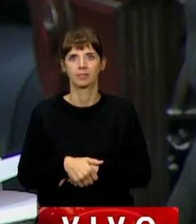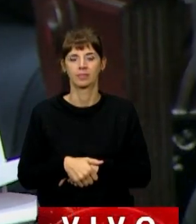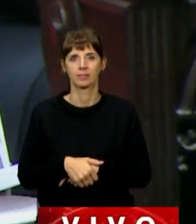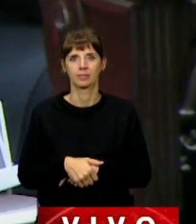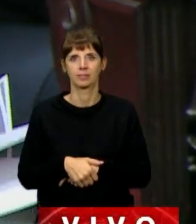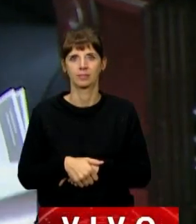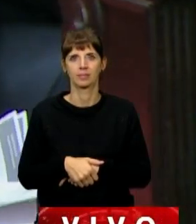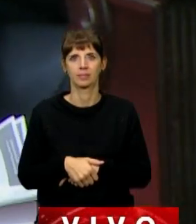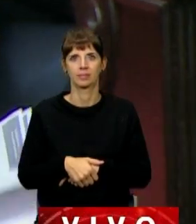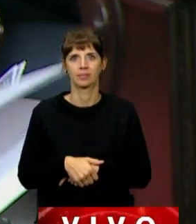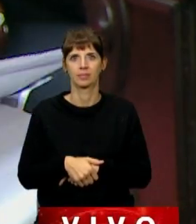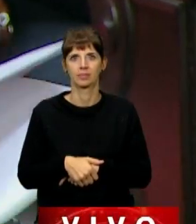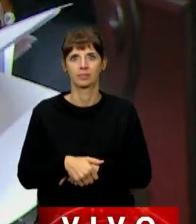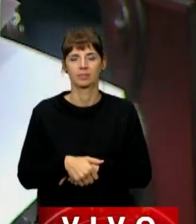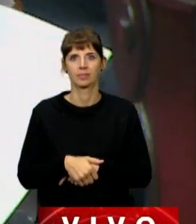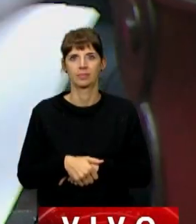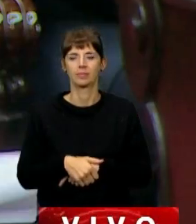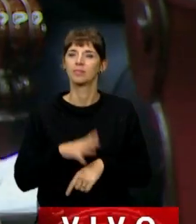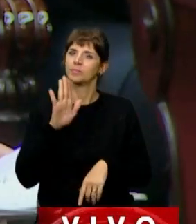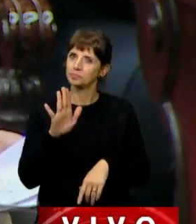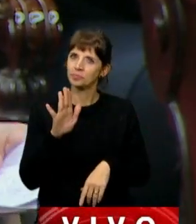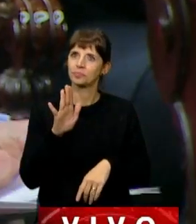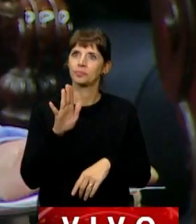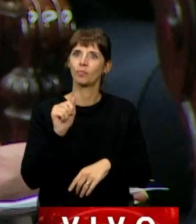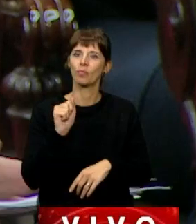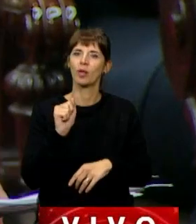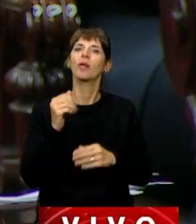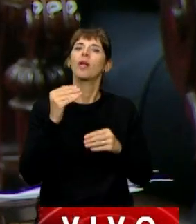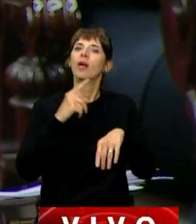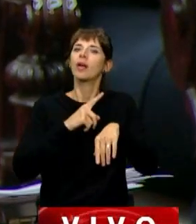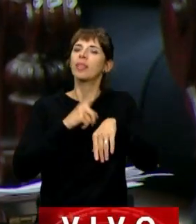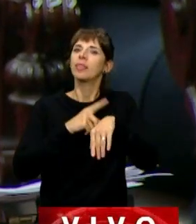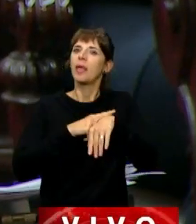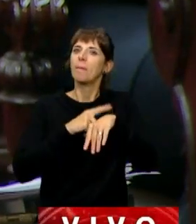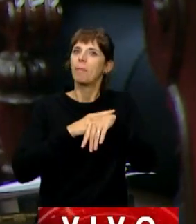Y ahí estamos, ahí estamos. Descuento entonces.